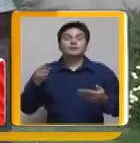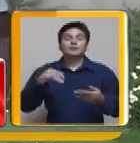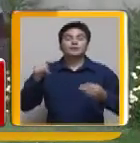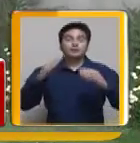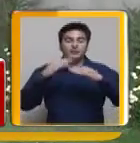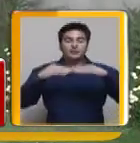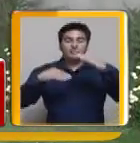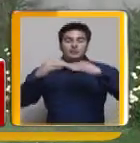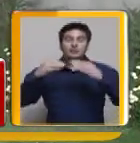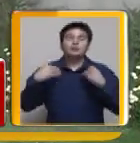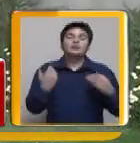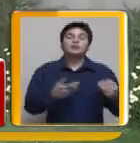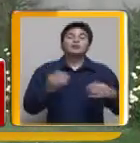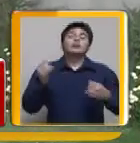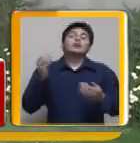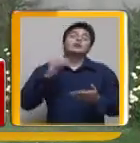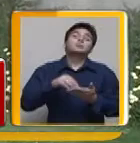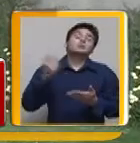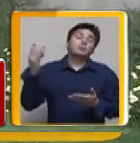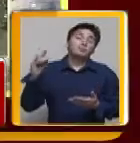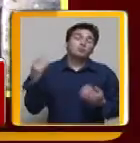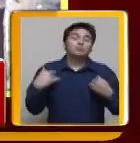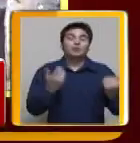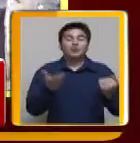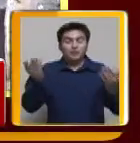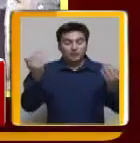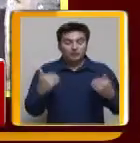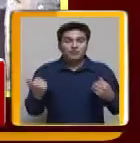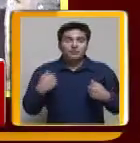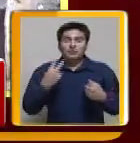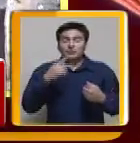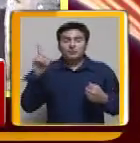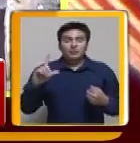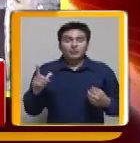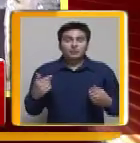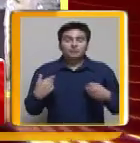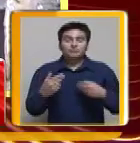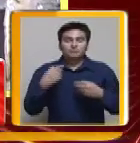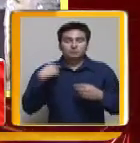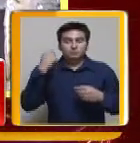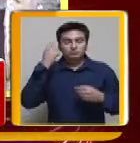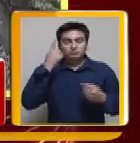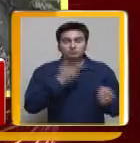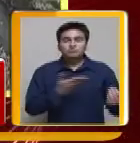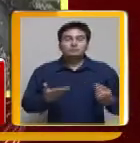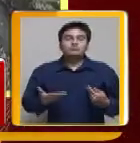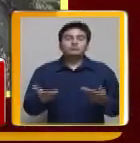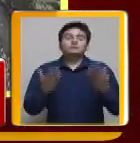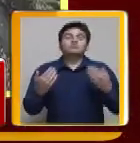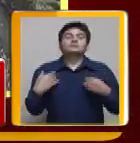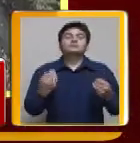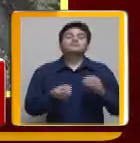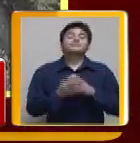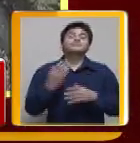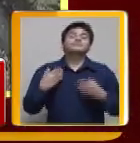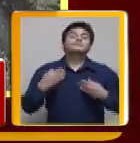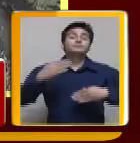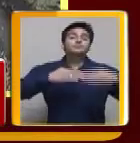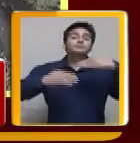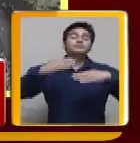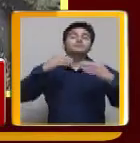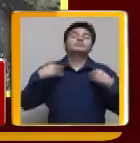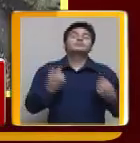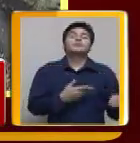de la Bienal de Arquitectura. Destacados arquitectos nacionales y extranjeros llegarán hasta La Paz para compartir sus conocimientos en cuanto a